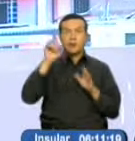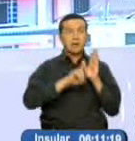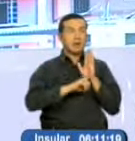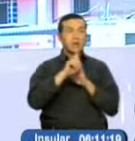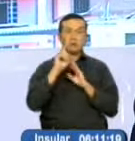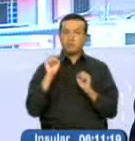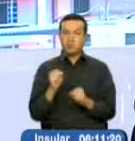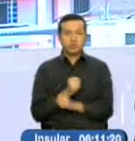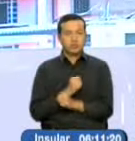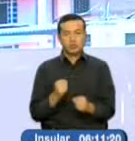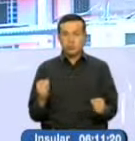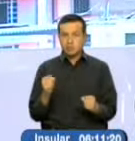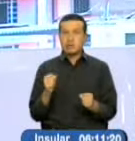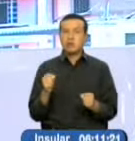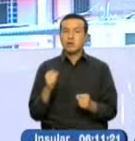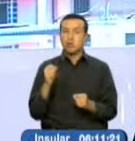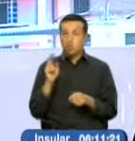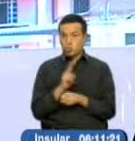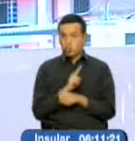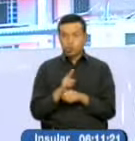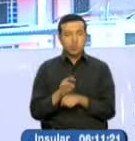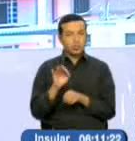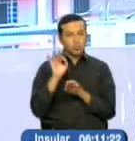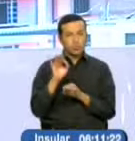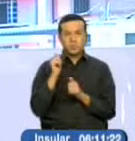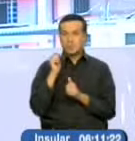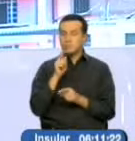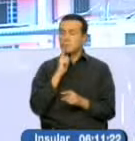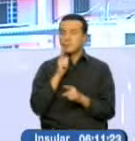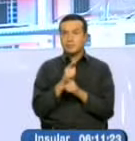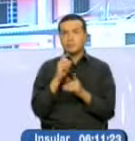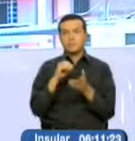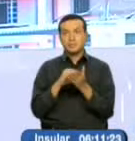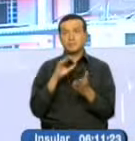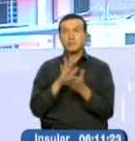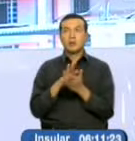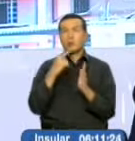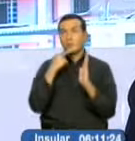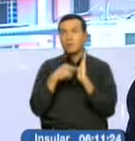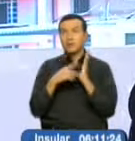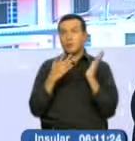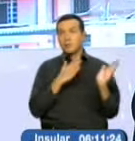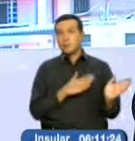desarrollar. Ahora, bien utilizada, bien plasmada, como por ejemplo